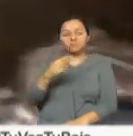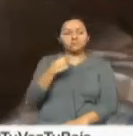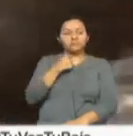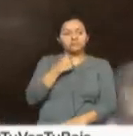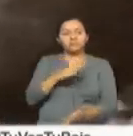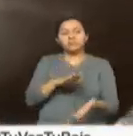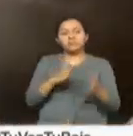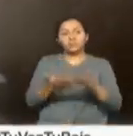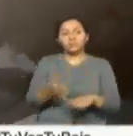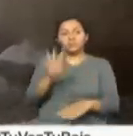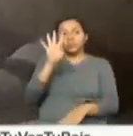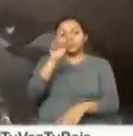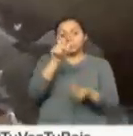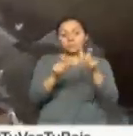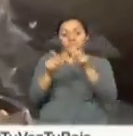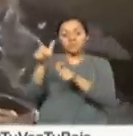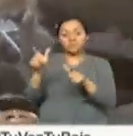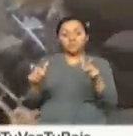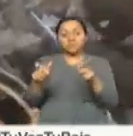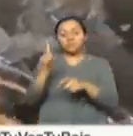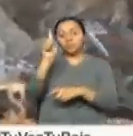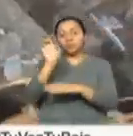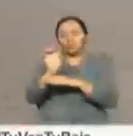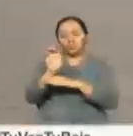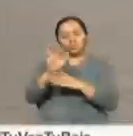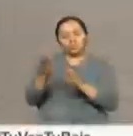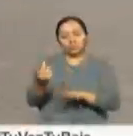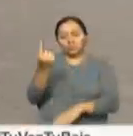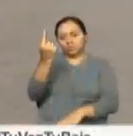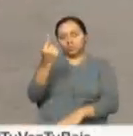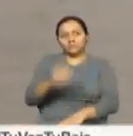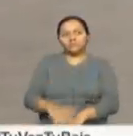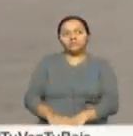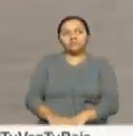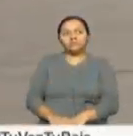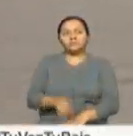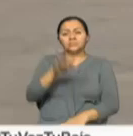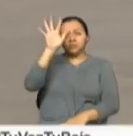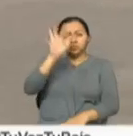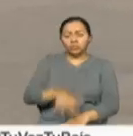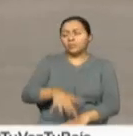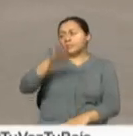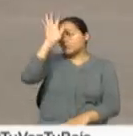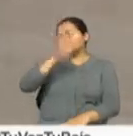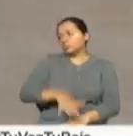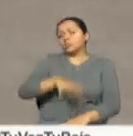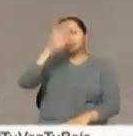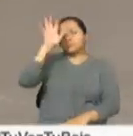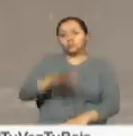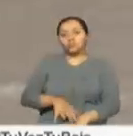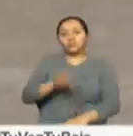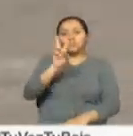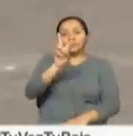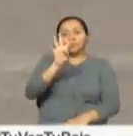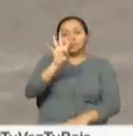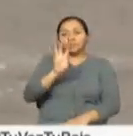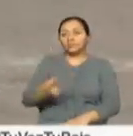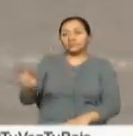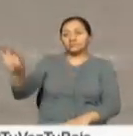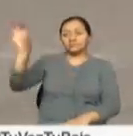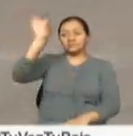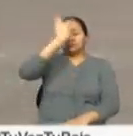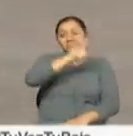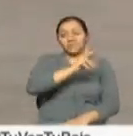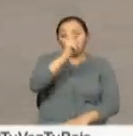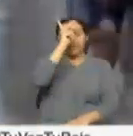4 personas, entre ellas un ecuatoriano. Los aludes y las lluvias que afectan a las 24 regiones de Perú han dejado